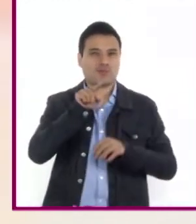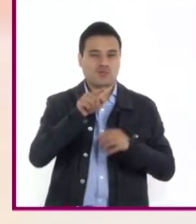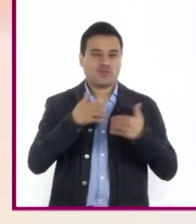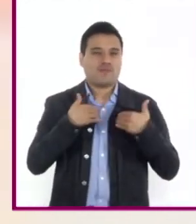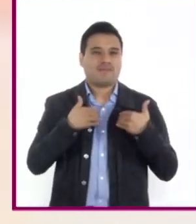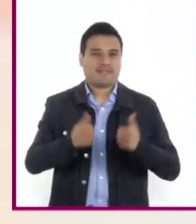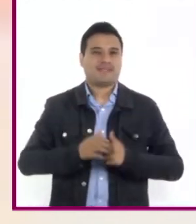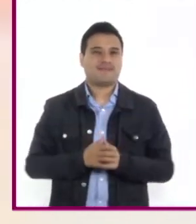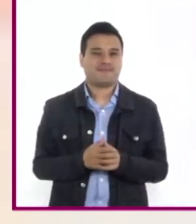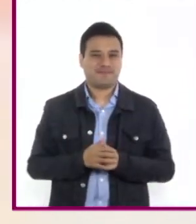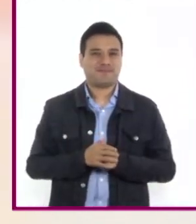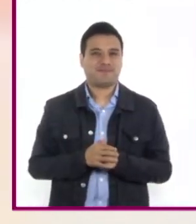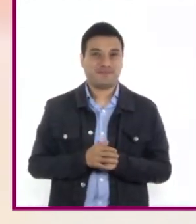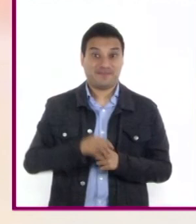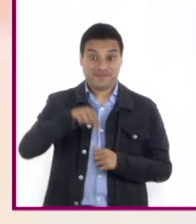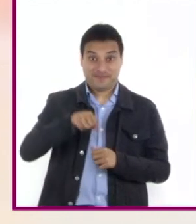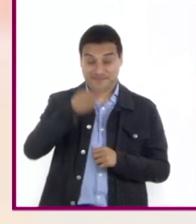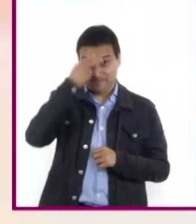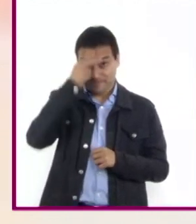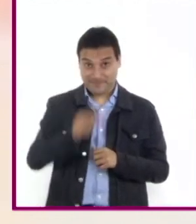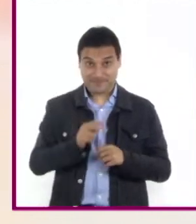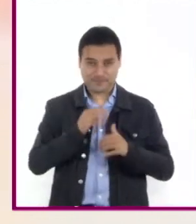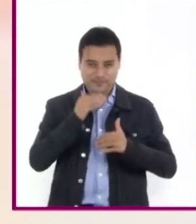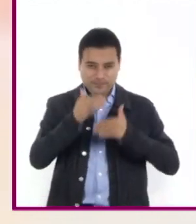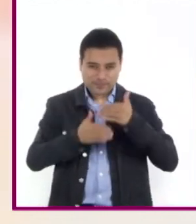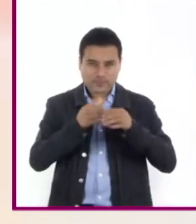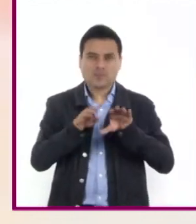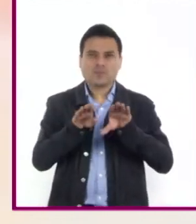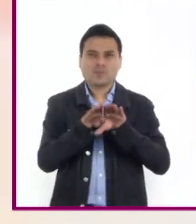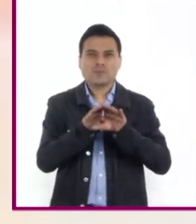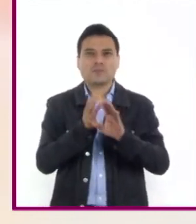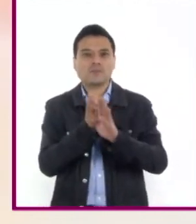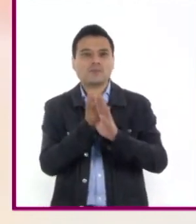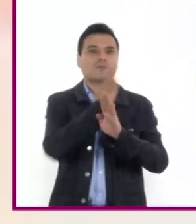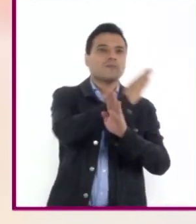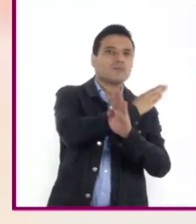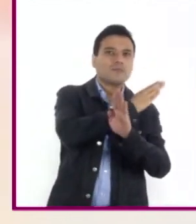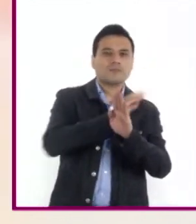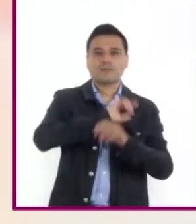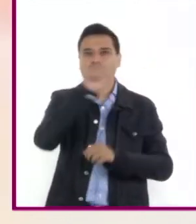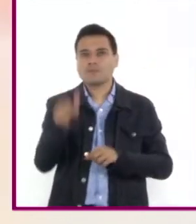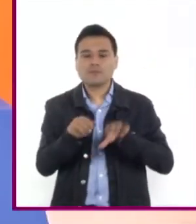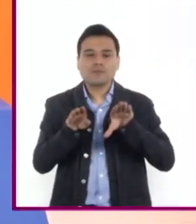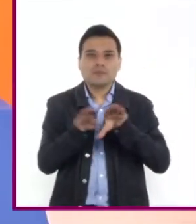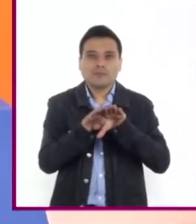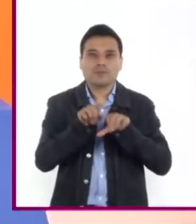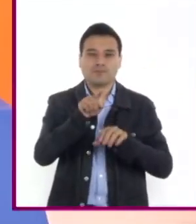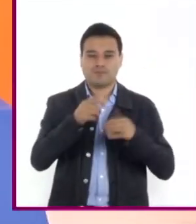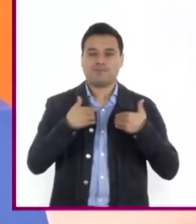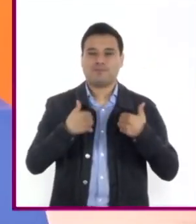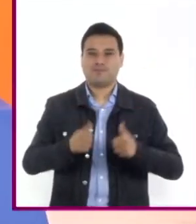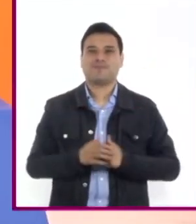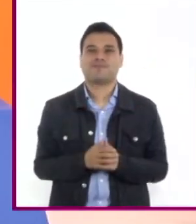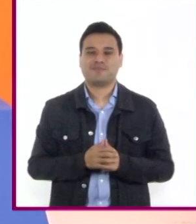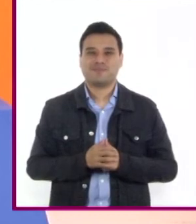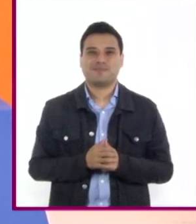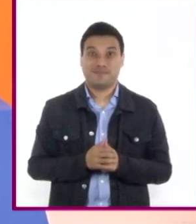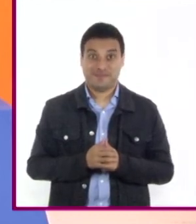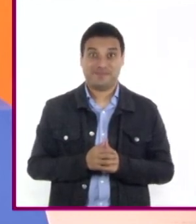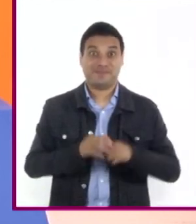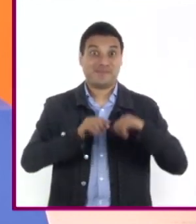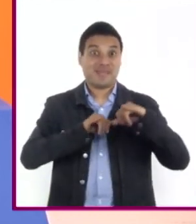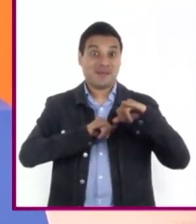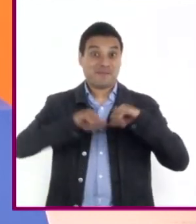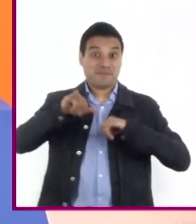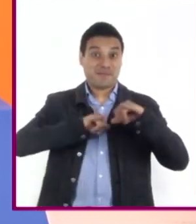los procesos que han conformado al país, los antes y después en la historia de nuestra nación. Te reto a que recuperes el mapa